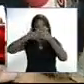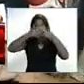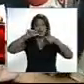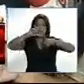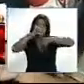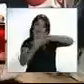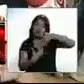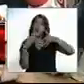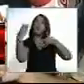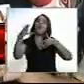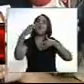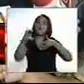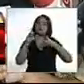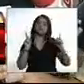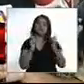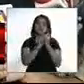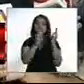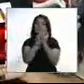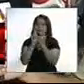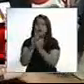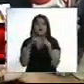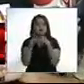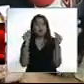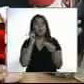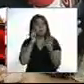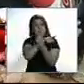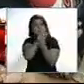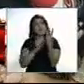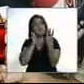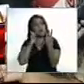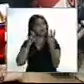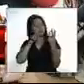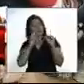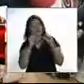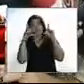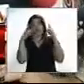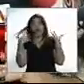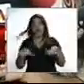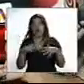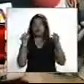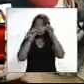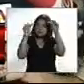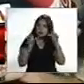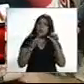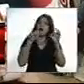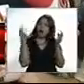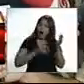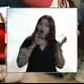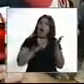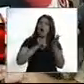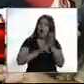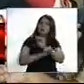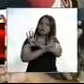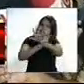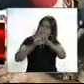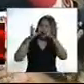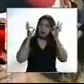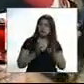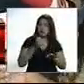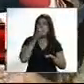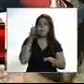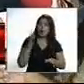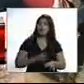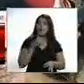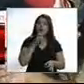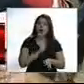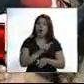suramericana, la colombiana, todas admiradas del sistema, de la garantía del sistema electoral venezolano, de la seguridad,